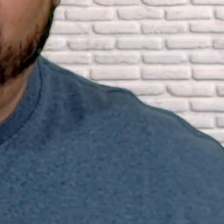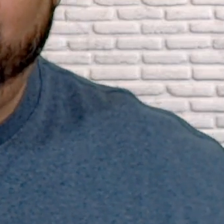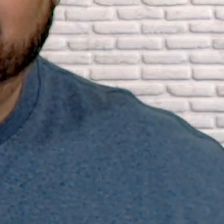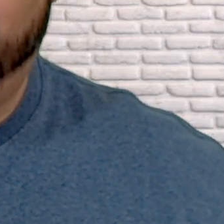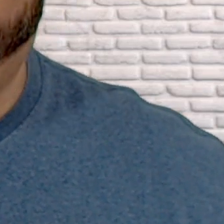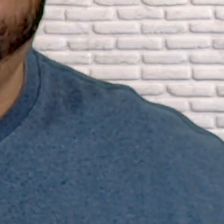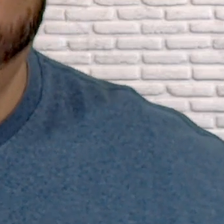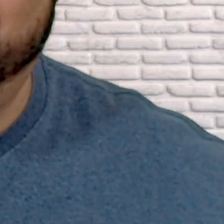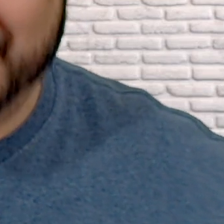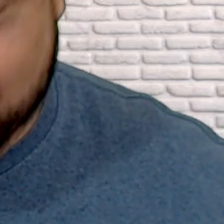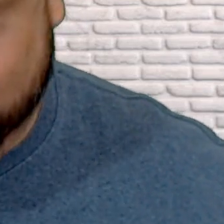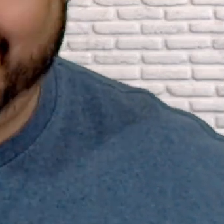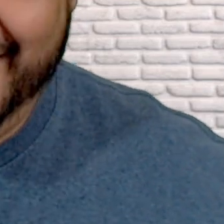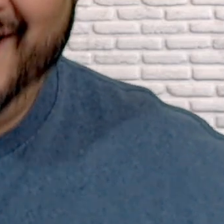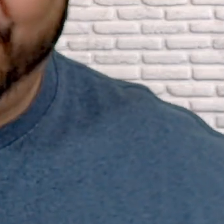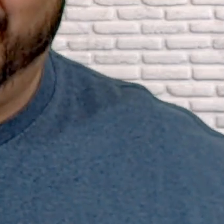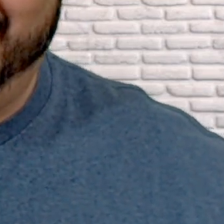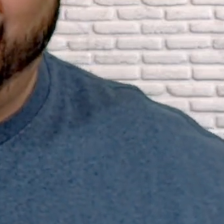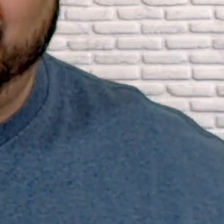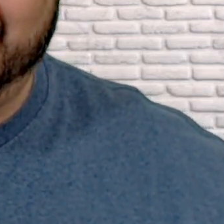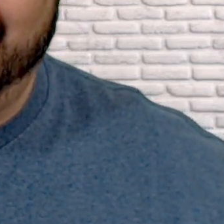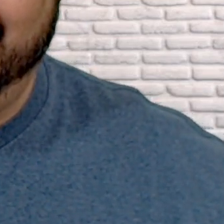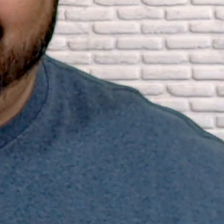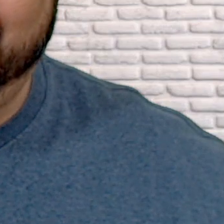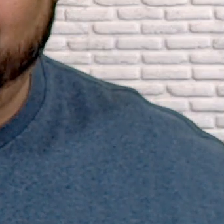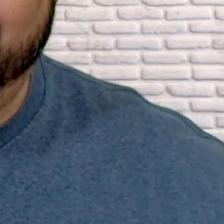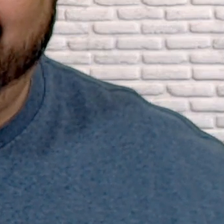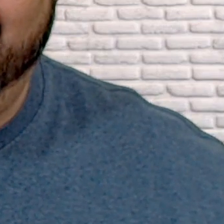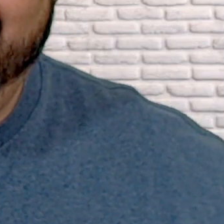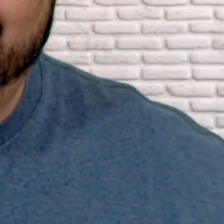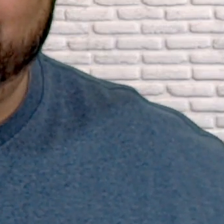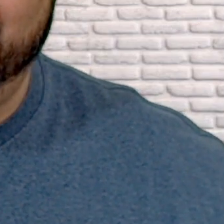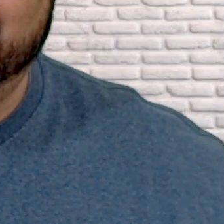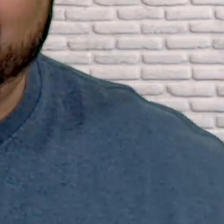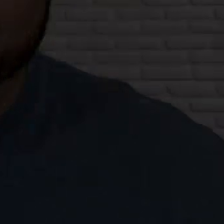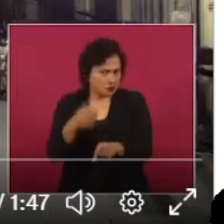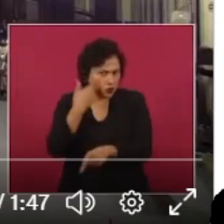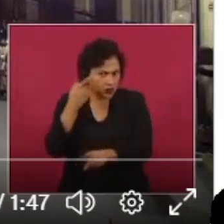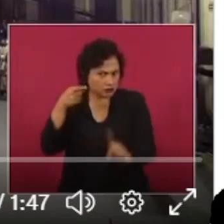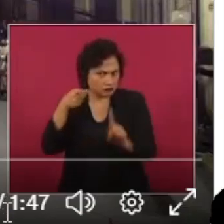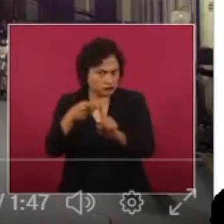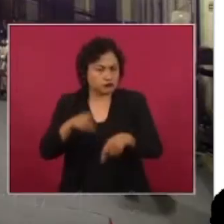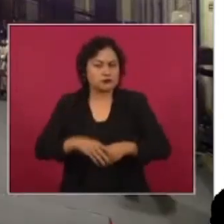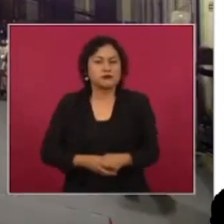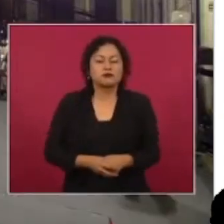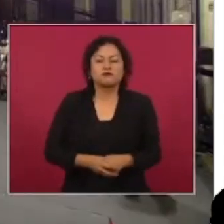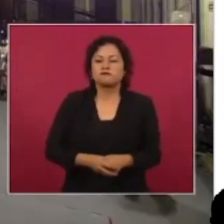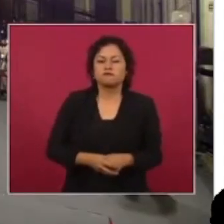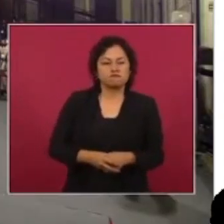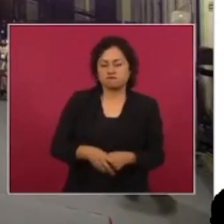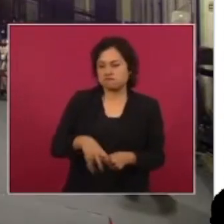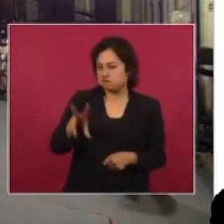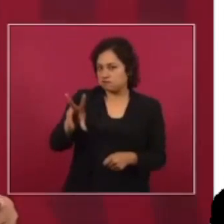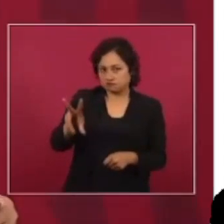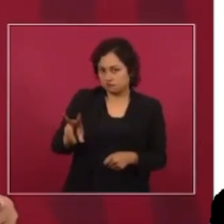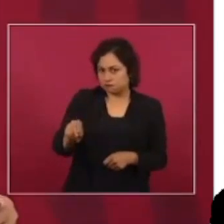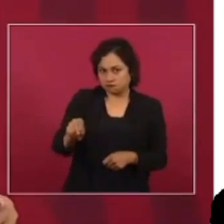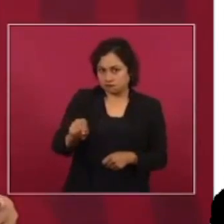de nueva cuenta, o mejor dicho, vamos a ver lo que dijo el presidente de la República. Escuchemos esto. Está garantizando el